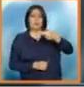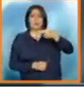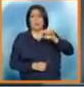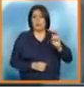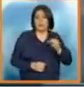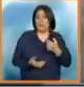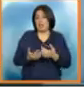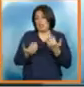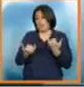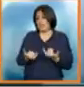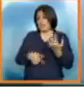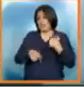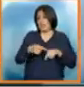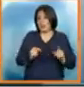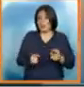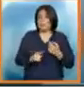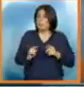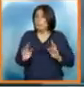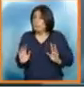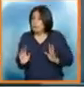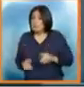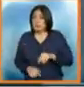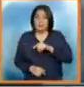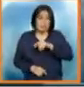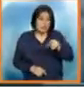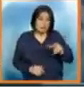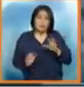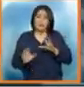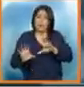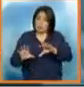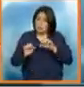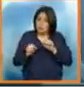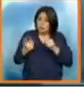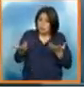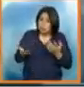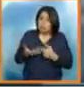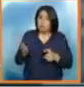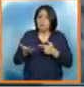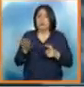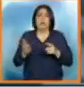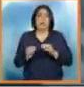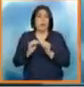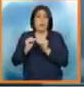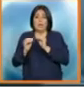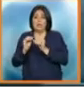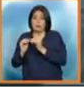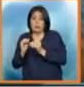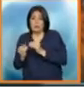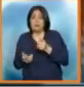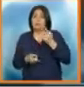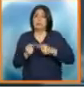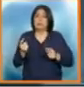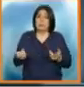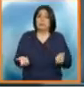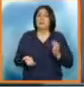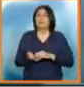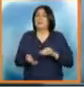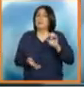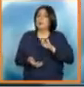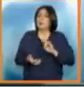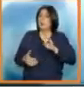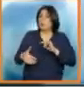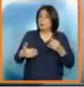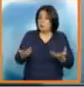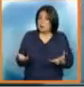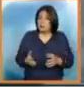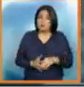no se utilizan ese tipo de sistemas. Sin embargo, ellos han logrado adecuarlo para que nuevamente tenga vida útil y así